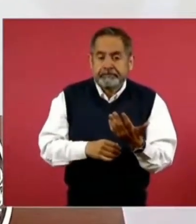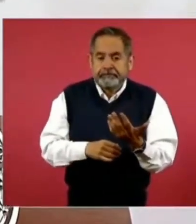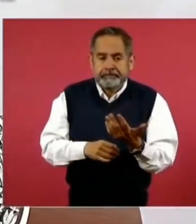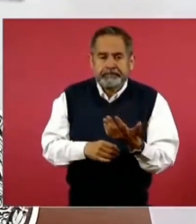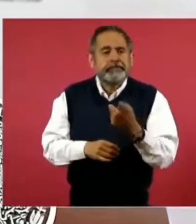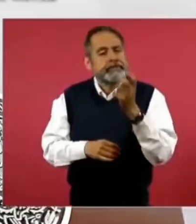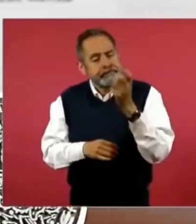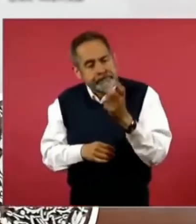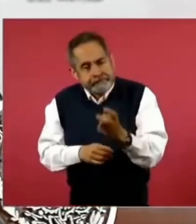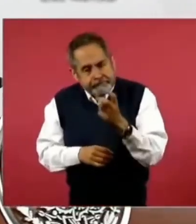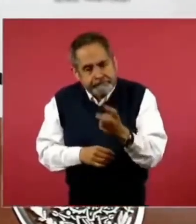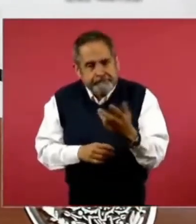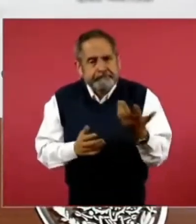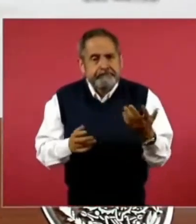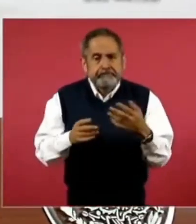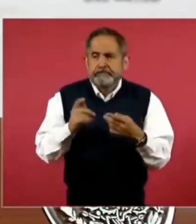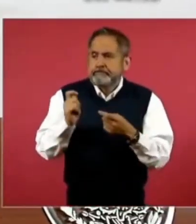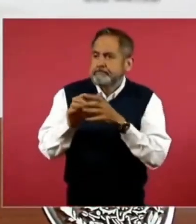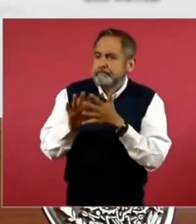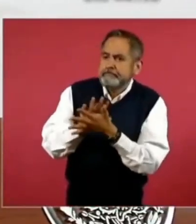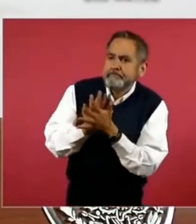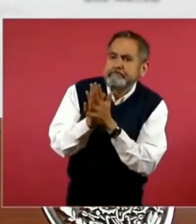eso llevó a que se diera el cambio.